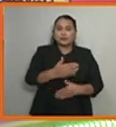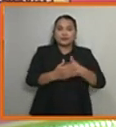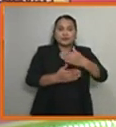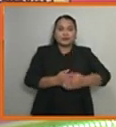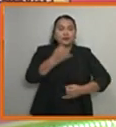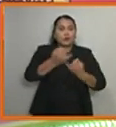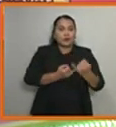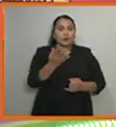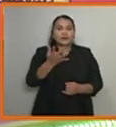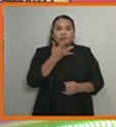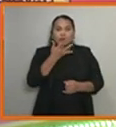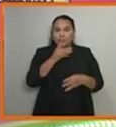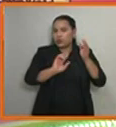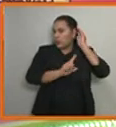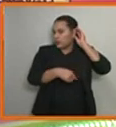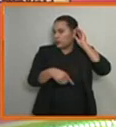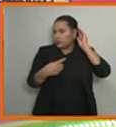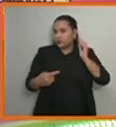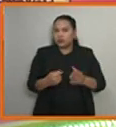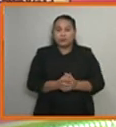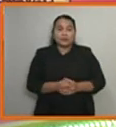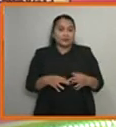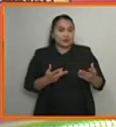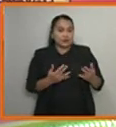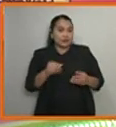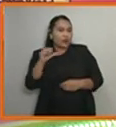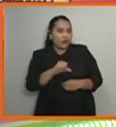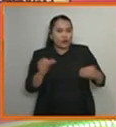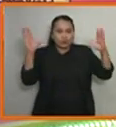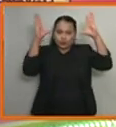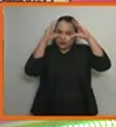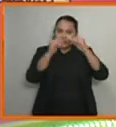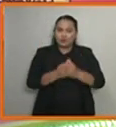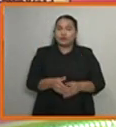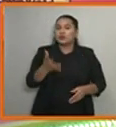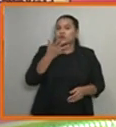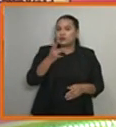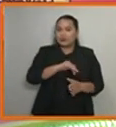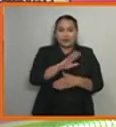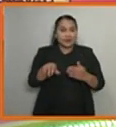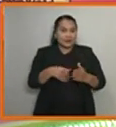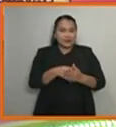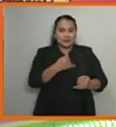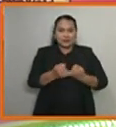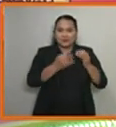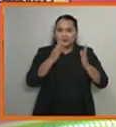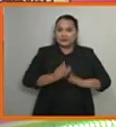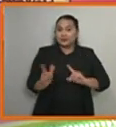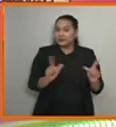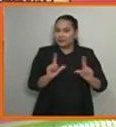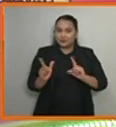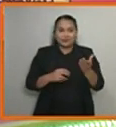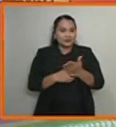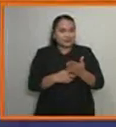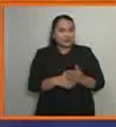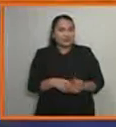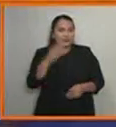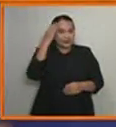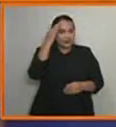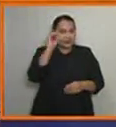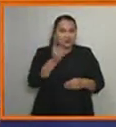juego favorito de la diaria y el más esperado de la noche. Te deseo mucha suerte con tu boleto en mano porque se viene su primer